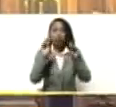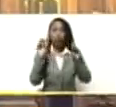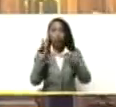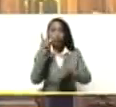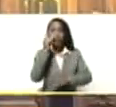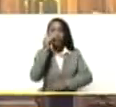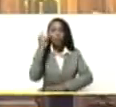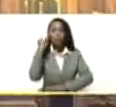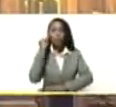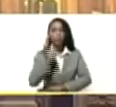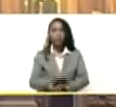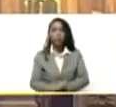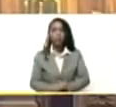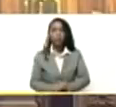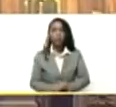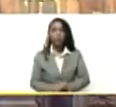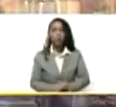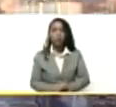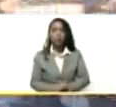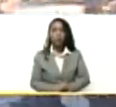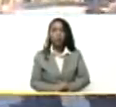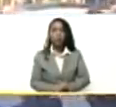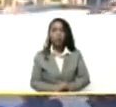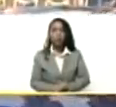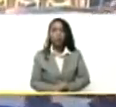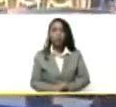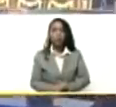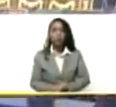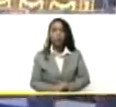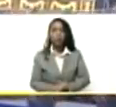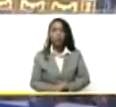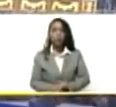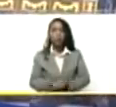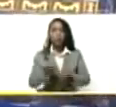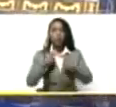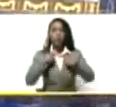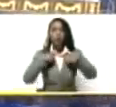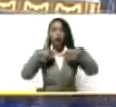allá está el gran artista alejandra terán de ahora